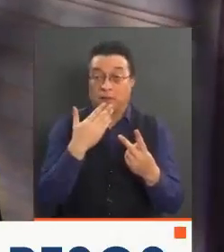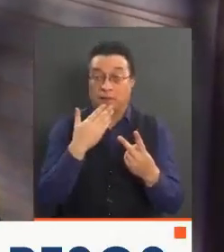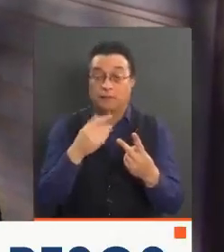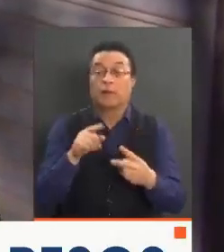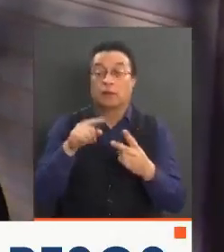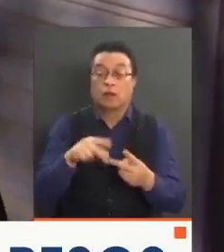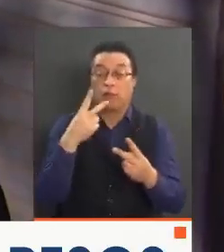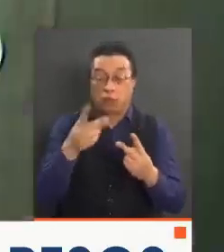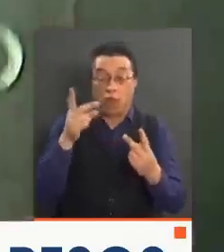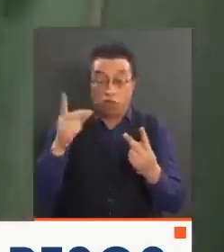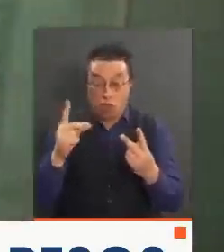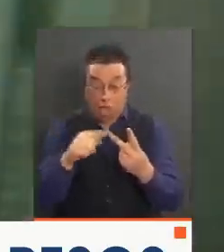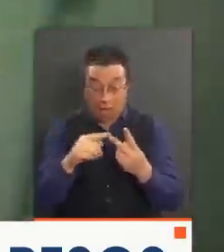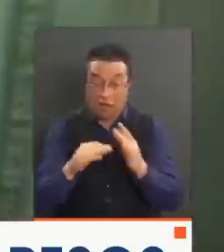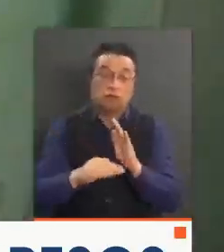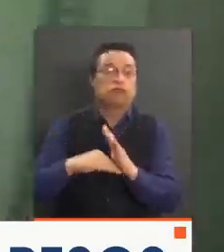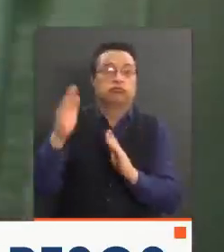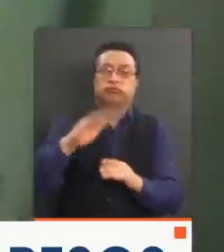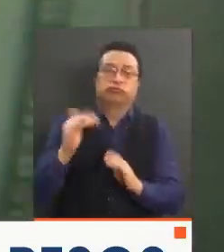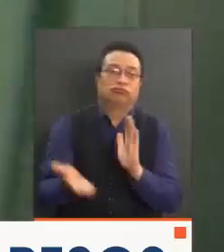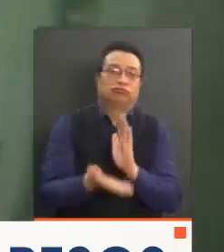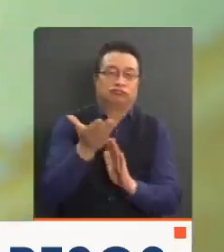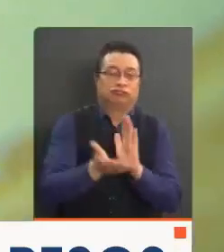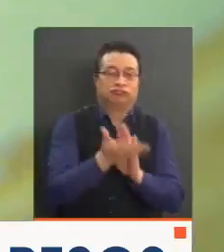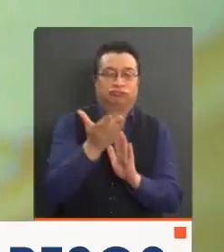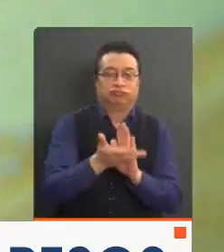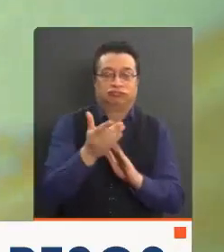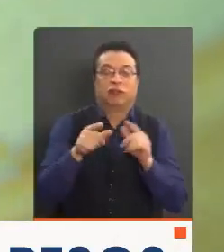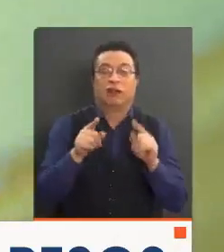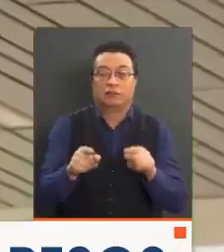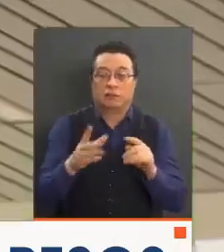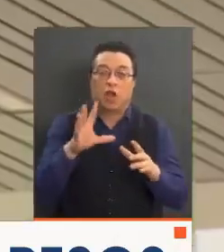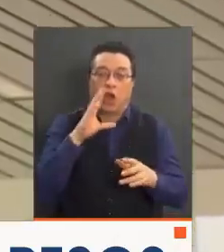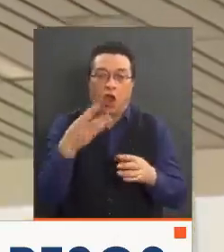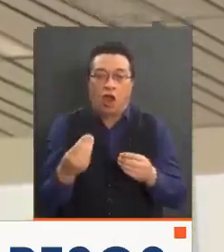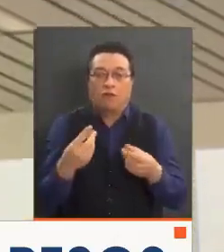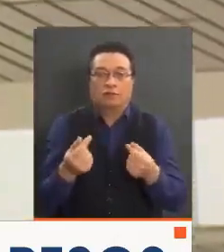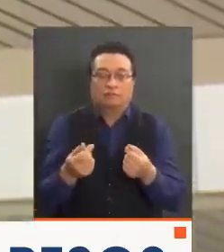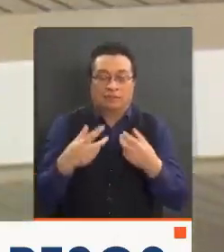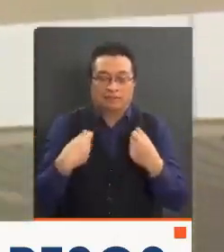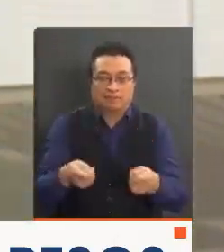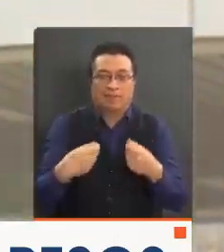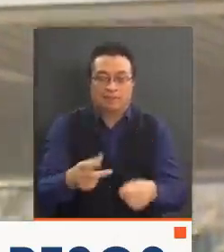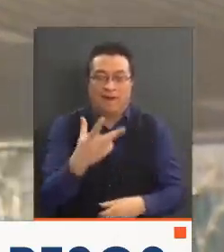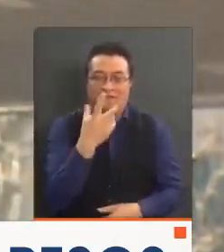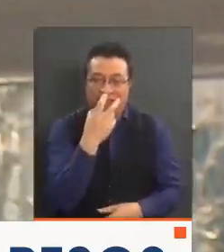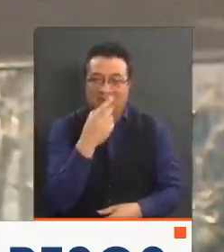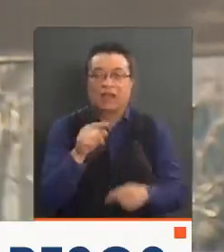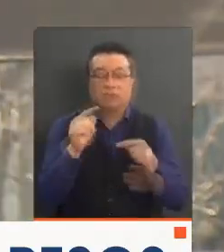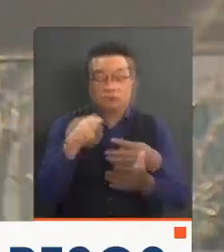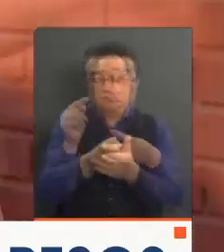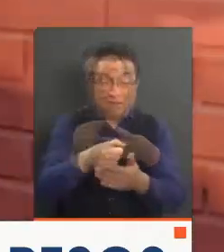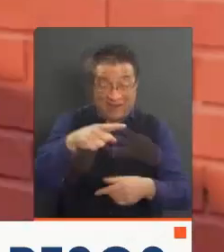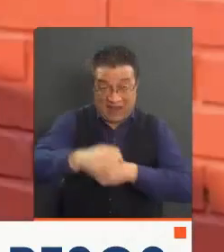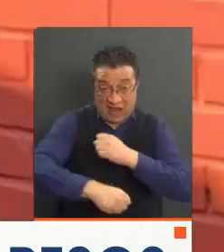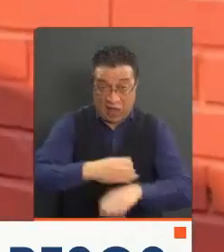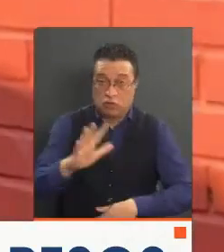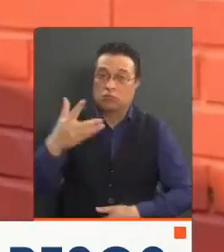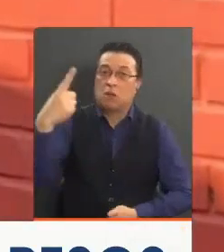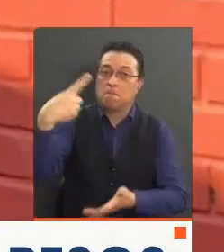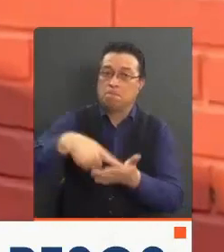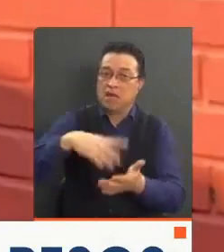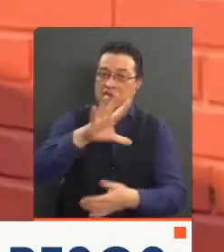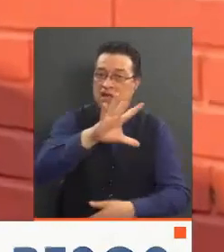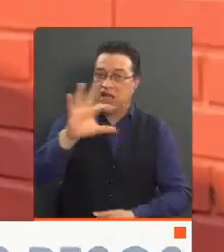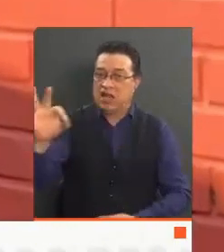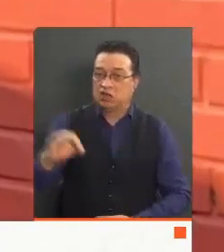el dólar, todo se dispara. Presiona en el costo de la vida y, por supuesto, en el valor de las bencinas. Es uno de los factores que determina su precio. Hemos